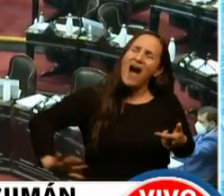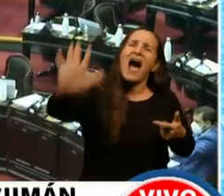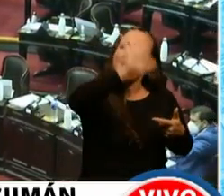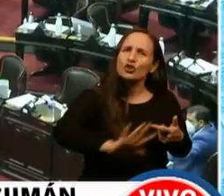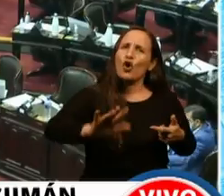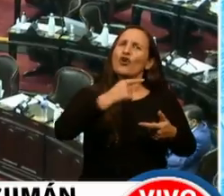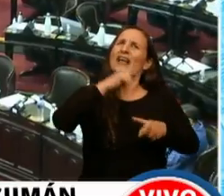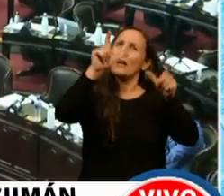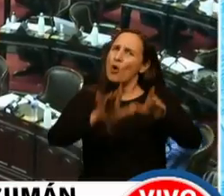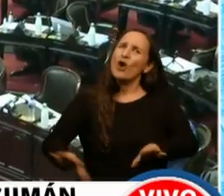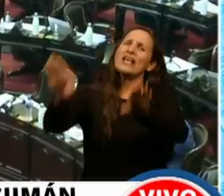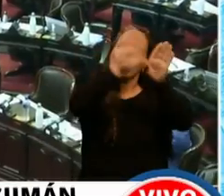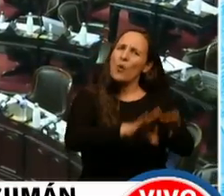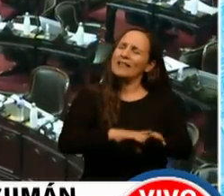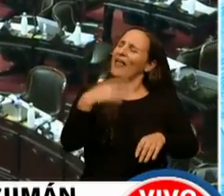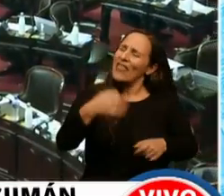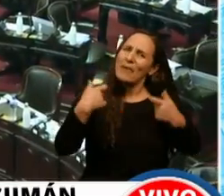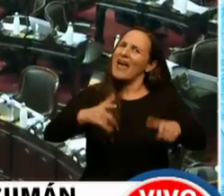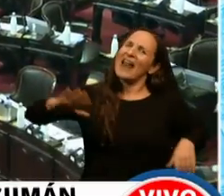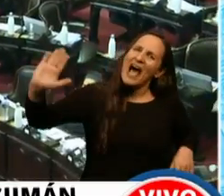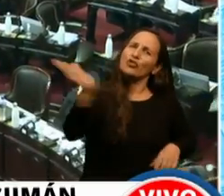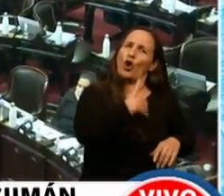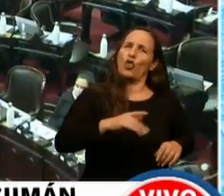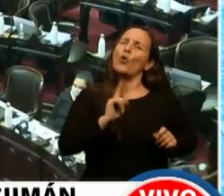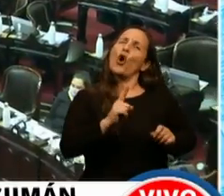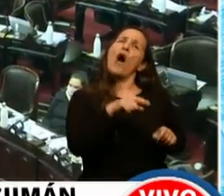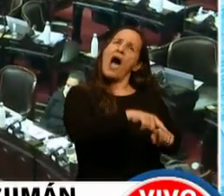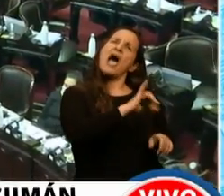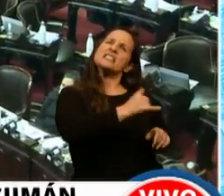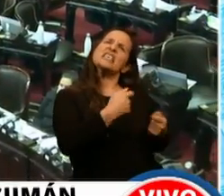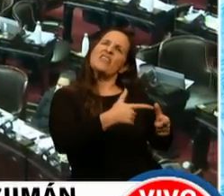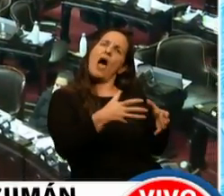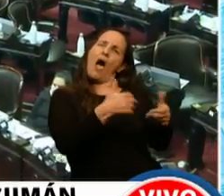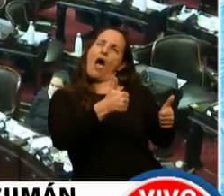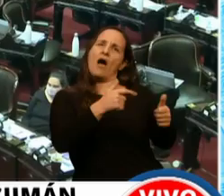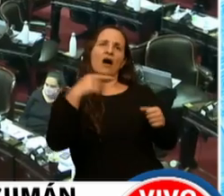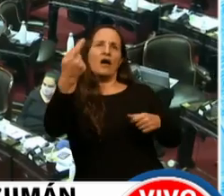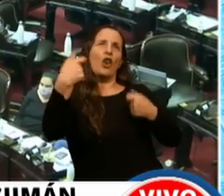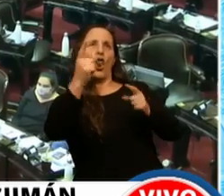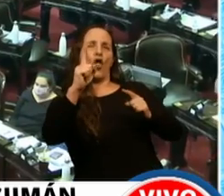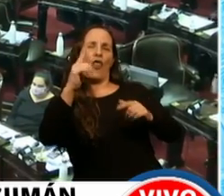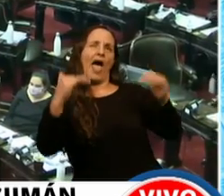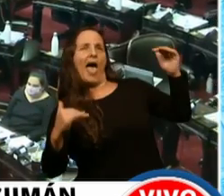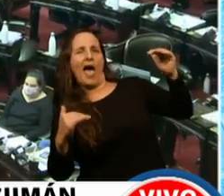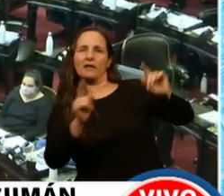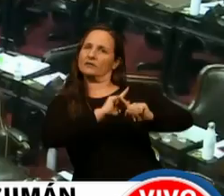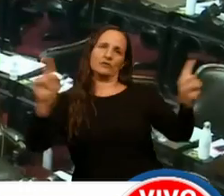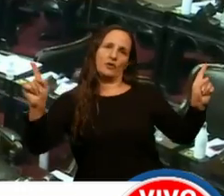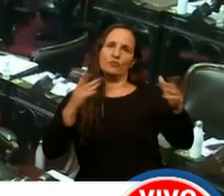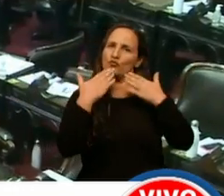igualdad que sea para todos que no haya argentinos de primera y de segunda clase muchas gracias